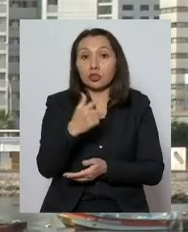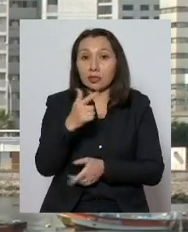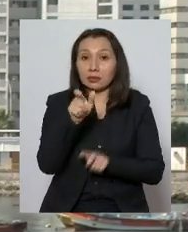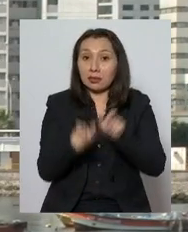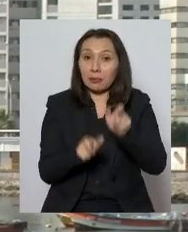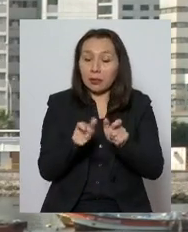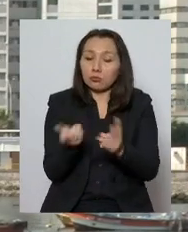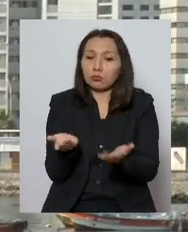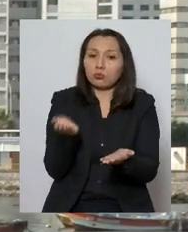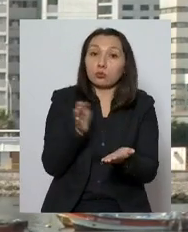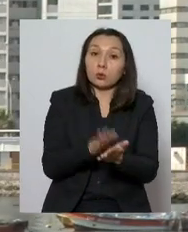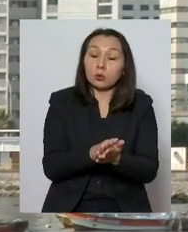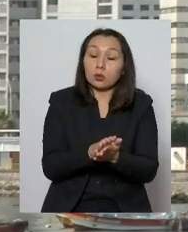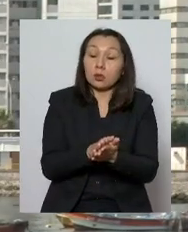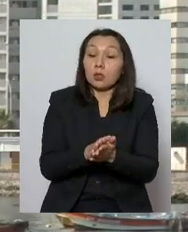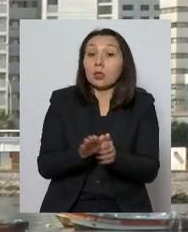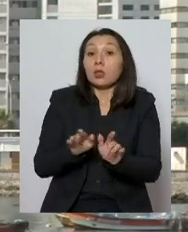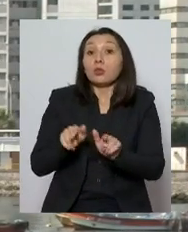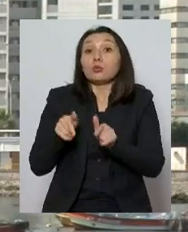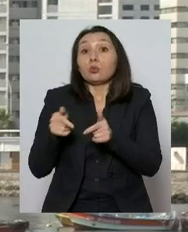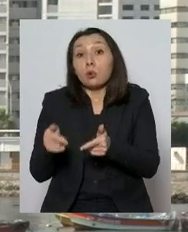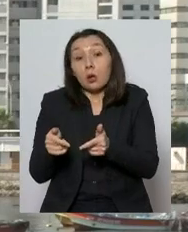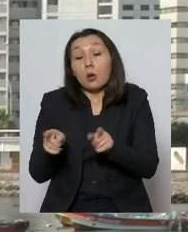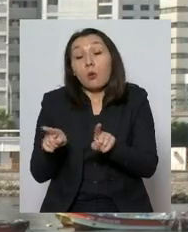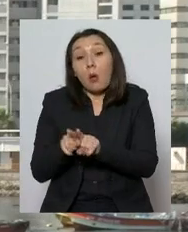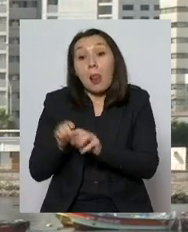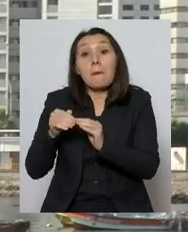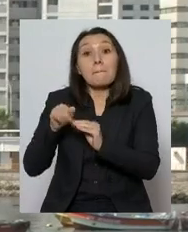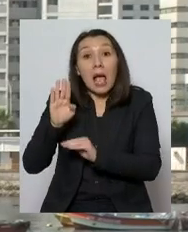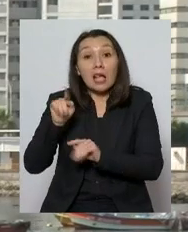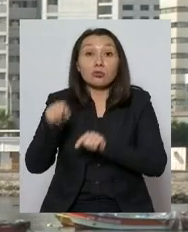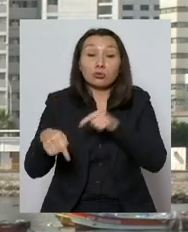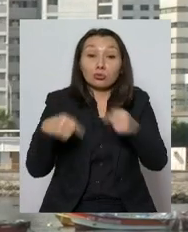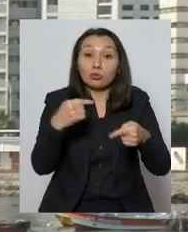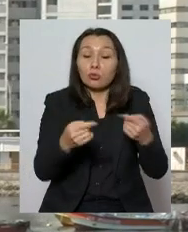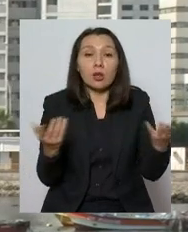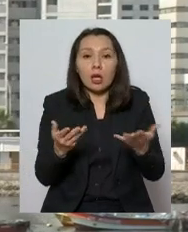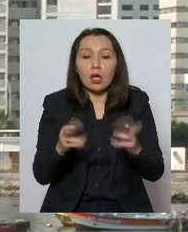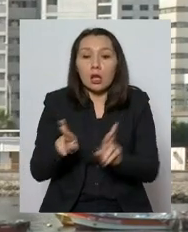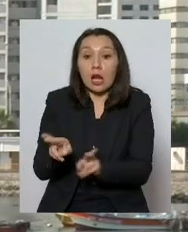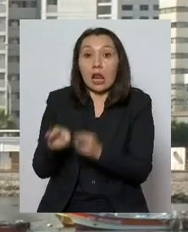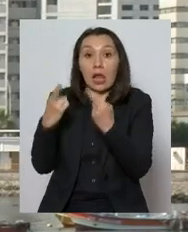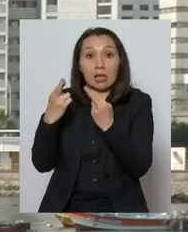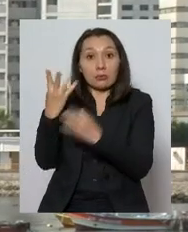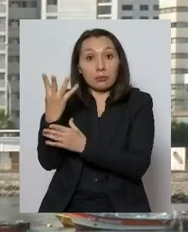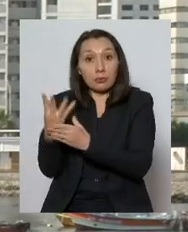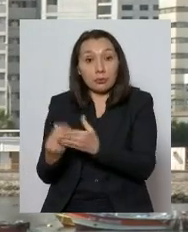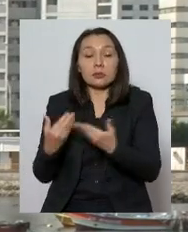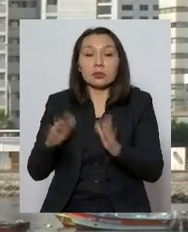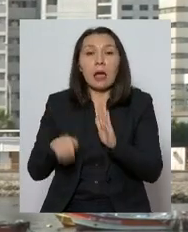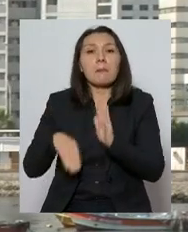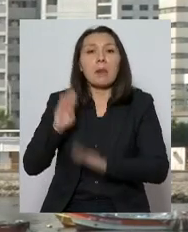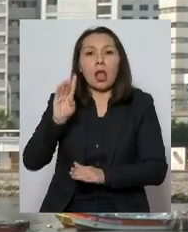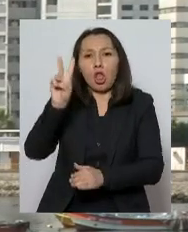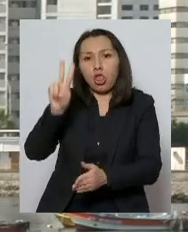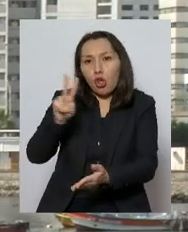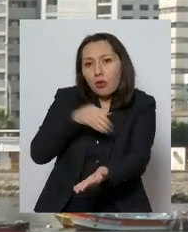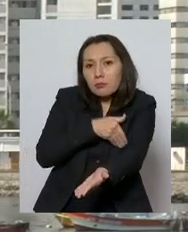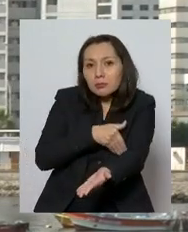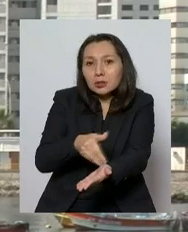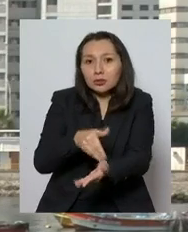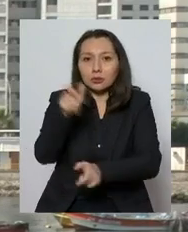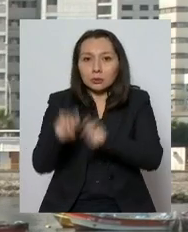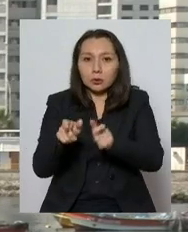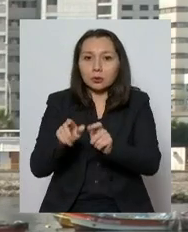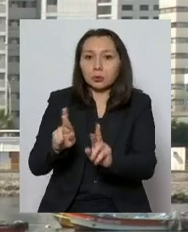331.087 personas. Afortunadamente, como ocurre con la mayoría de los casos, se han recuperado ya más de 2 millones de